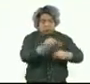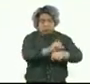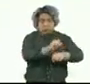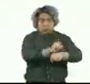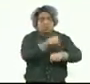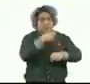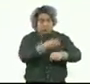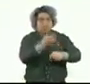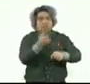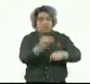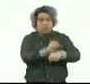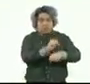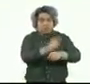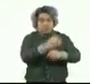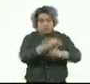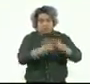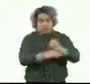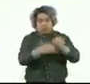médicas móviles.